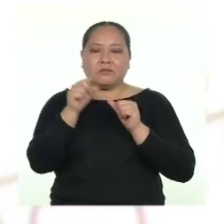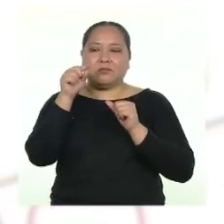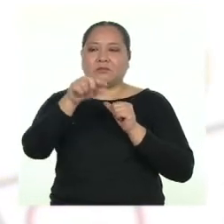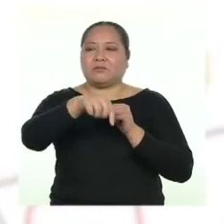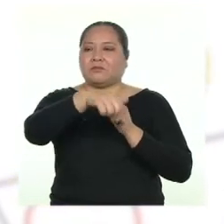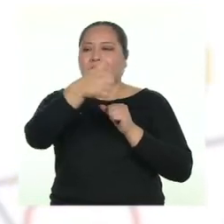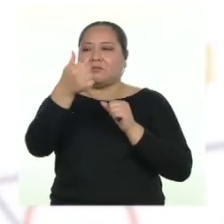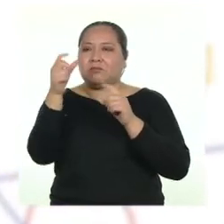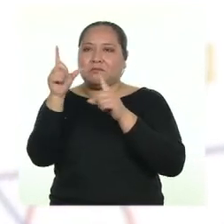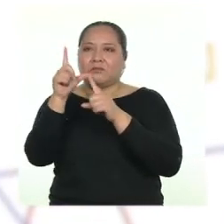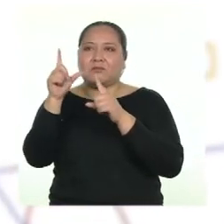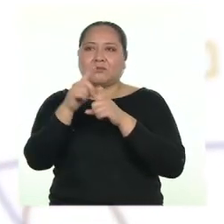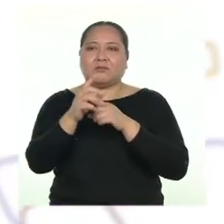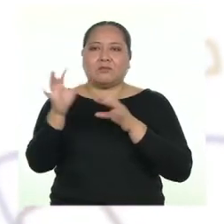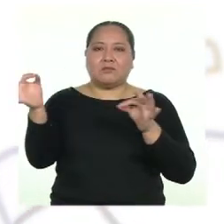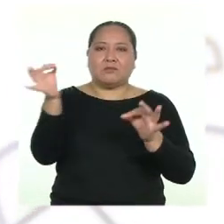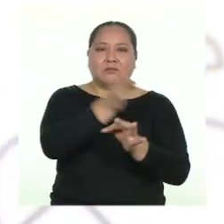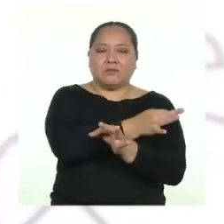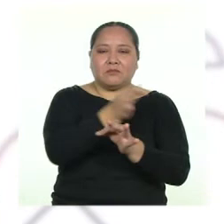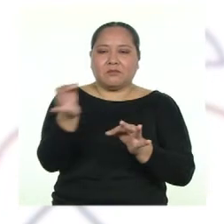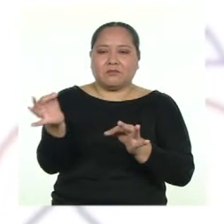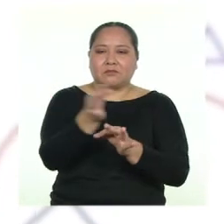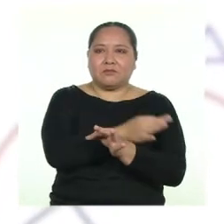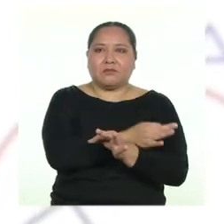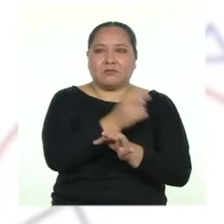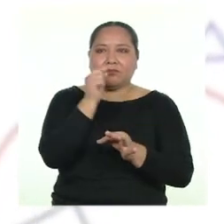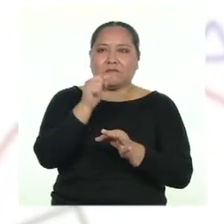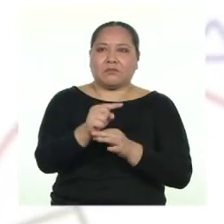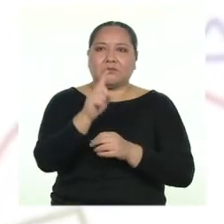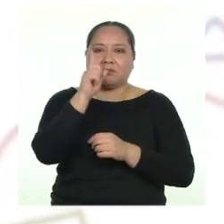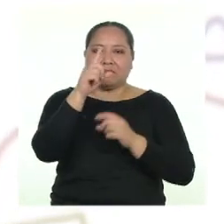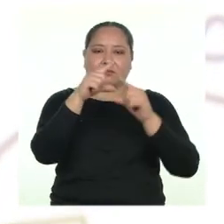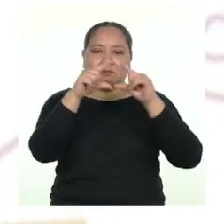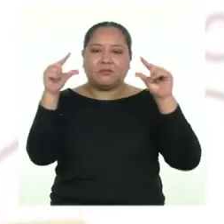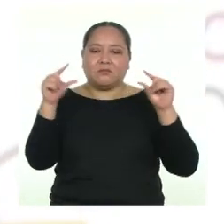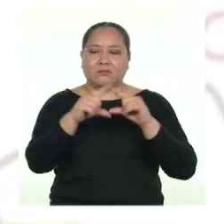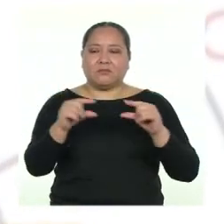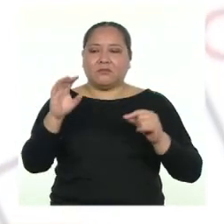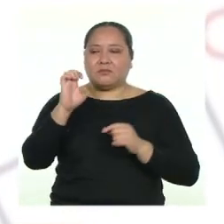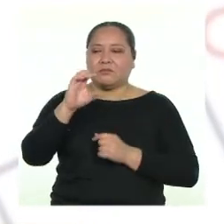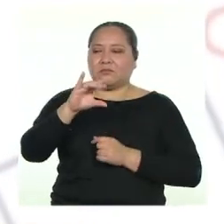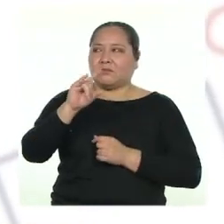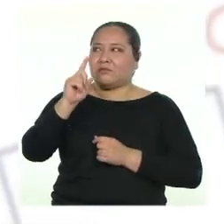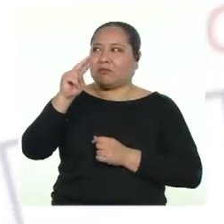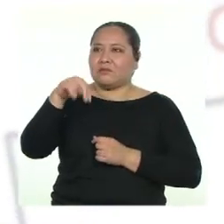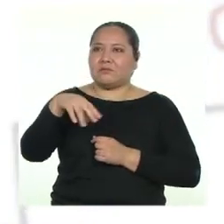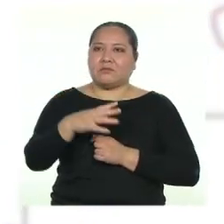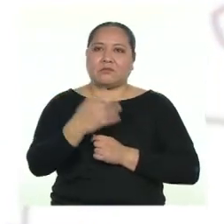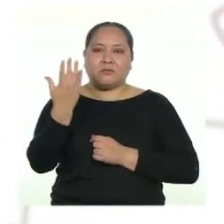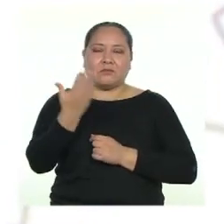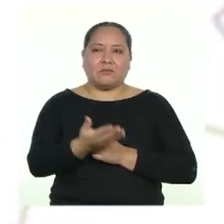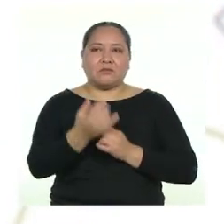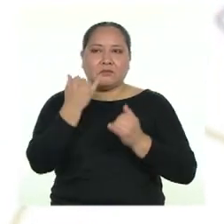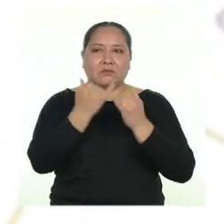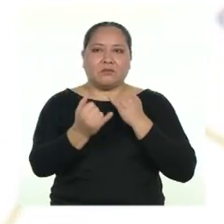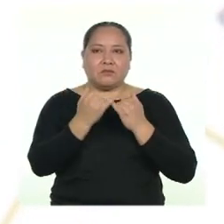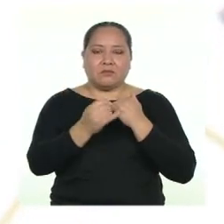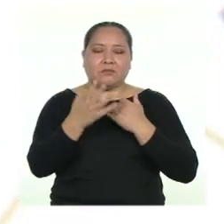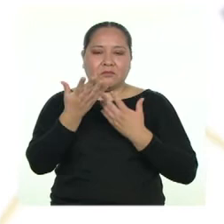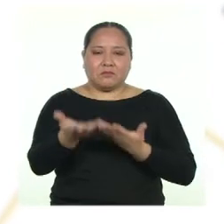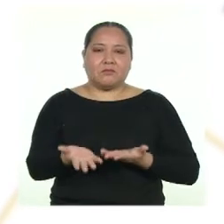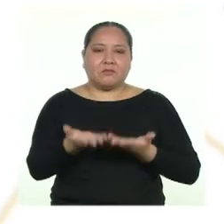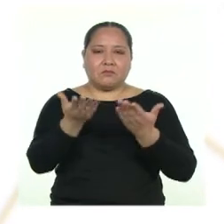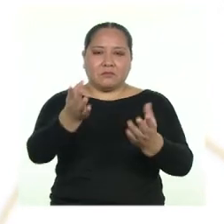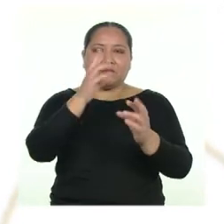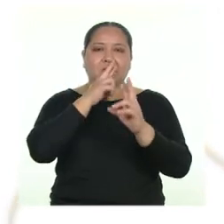variable, reemplazando el valor obtenido en una de las ecuaciones originales. Finalmente, daremos